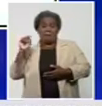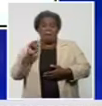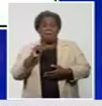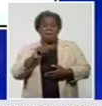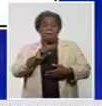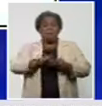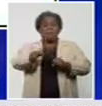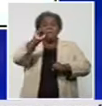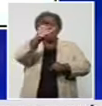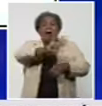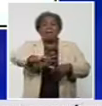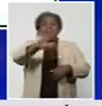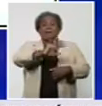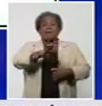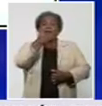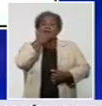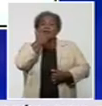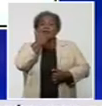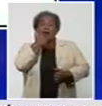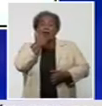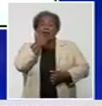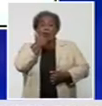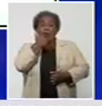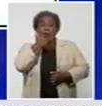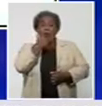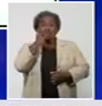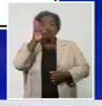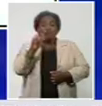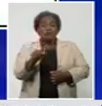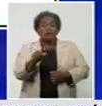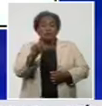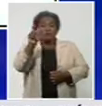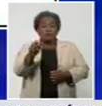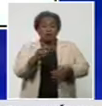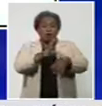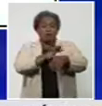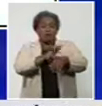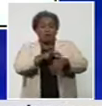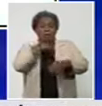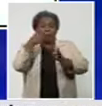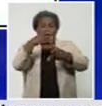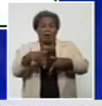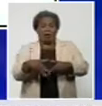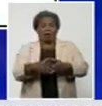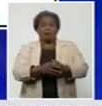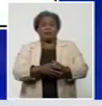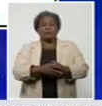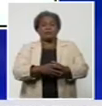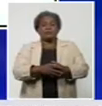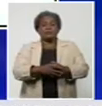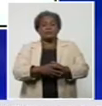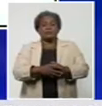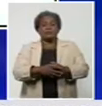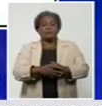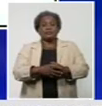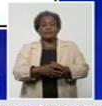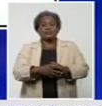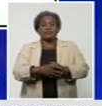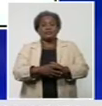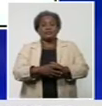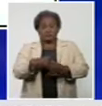de los más afectados en cuanto al número de casos, en cuanto al número de fallecidos, pues en